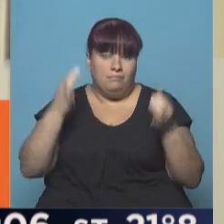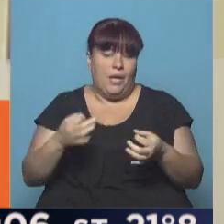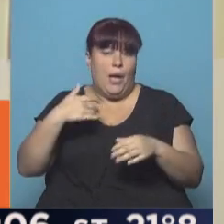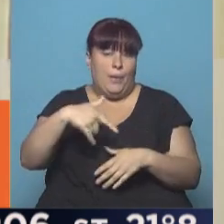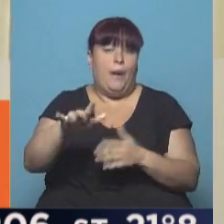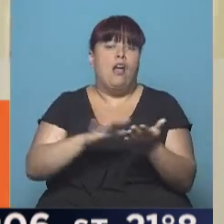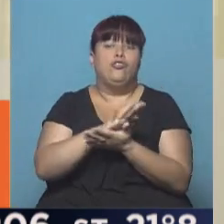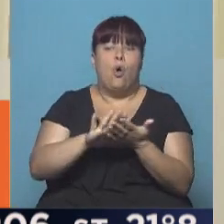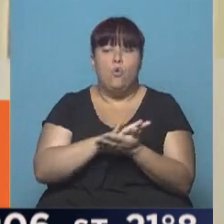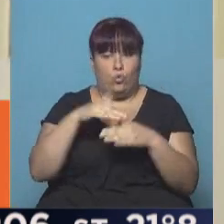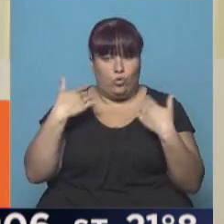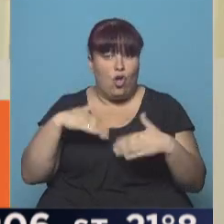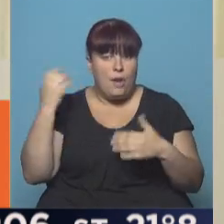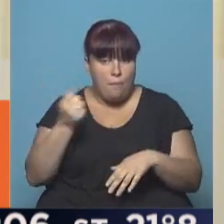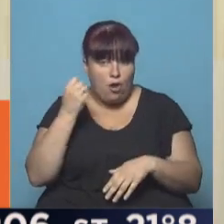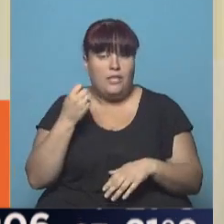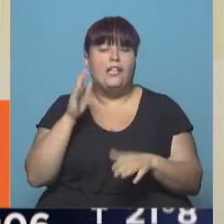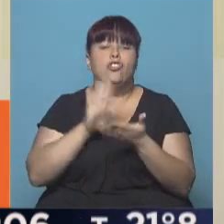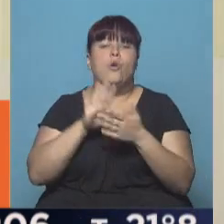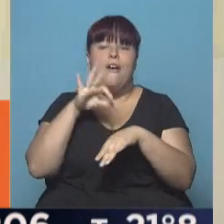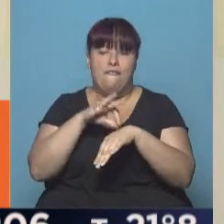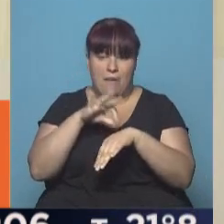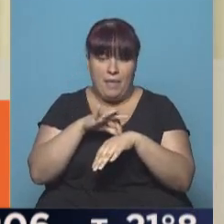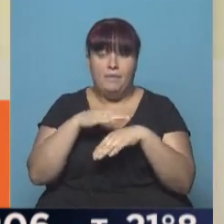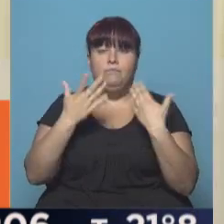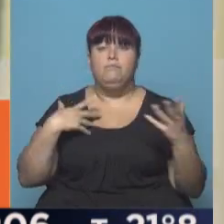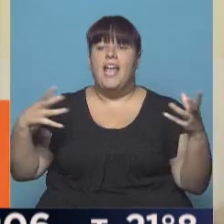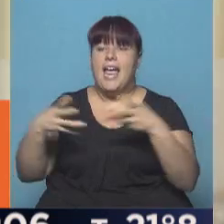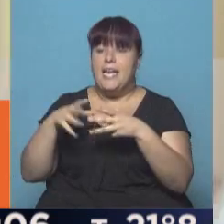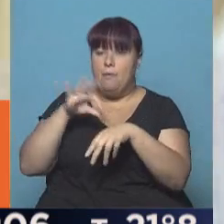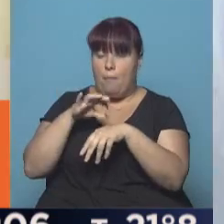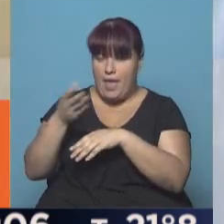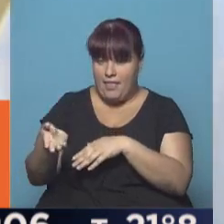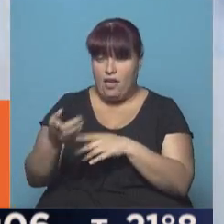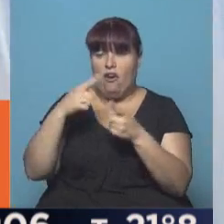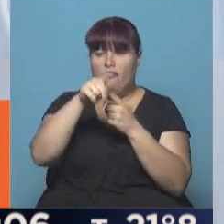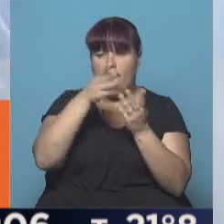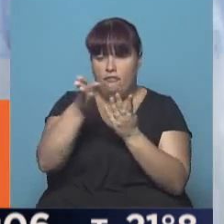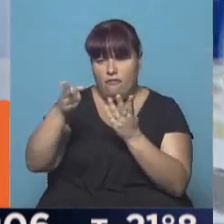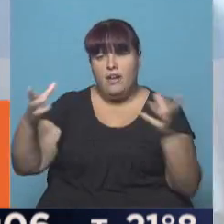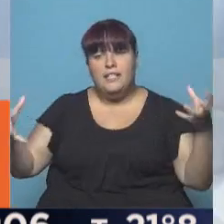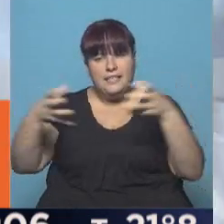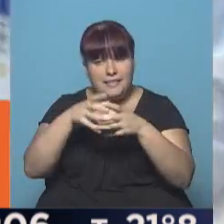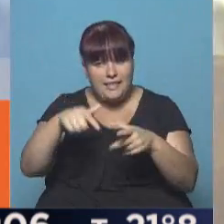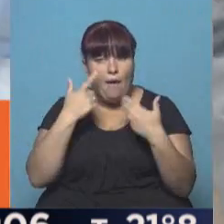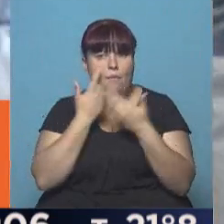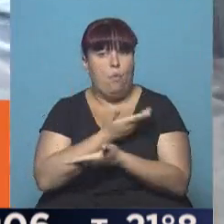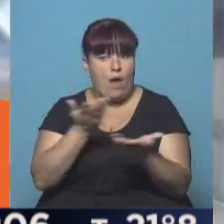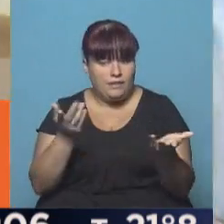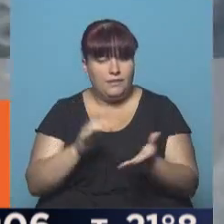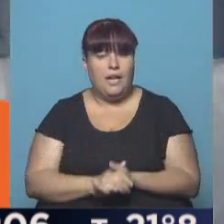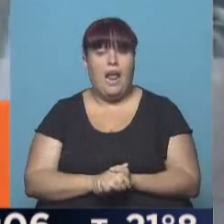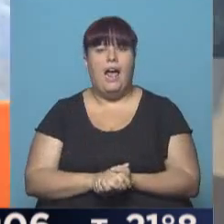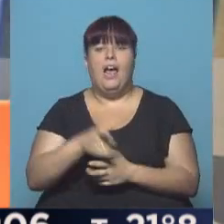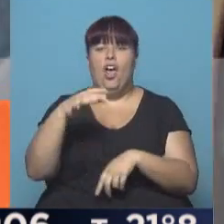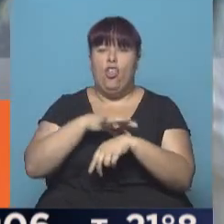a una solución importante para lo que es la enfermedad por eso estamos con el equipo médico interdisciplinario que ha participado de esta presentación aquí